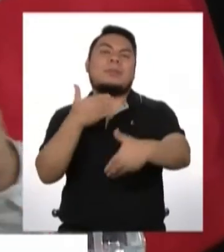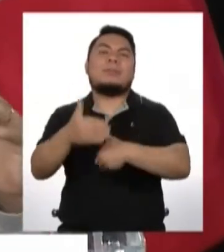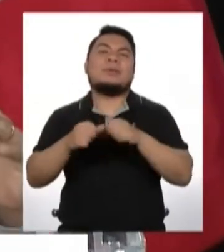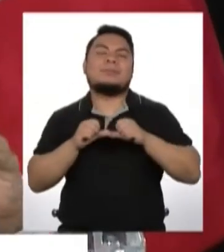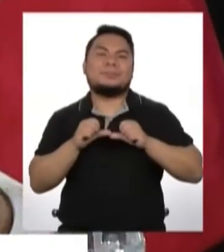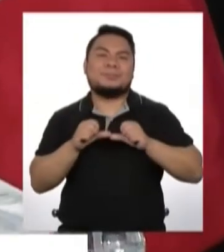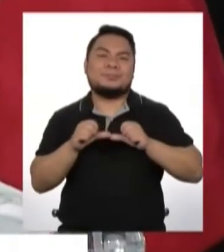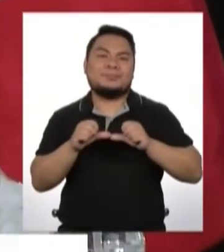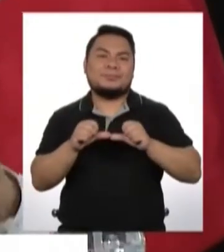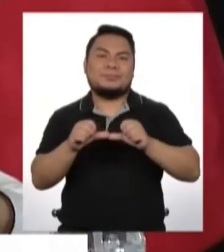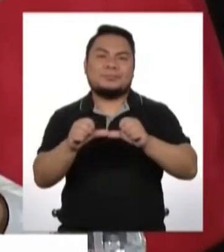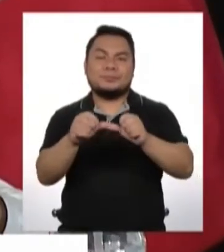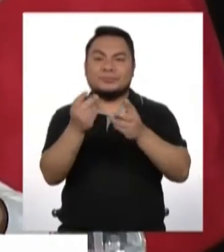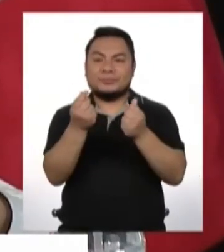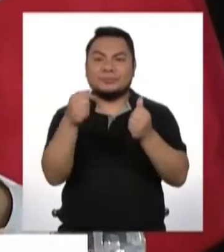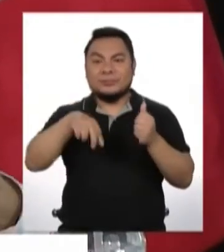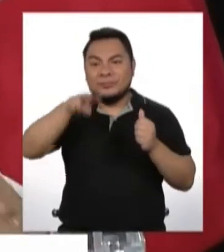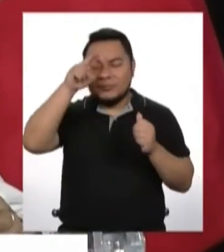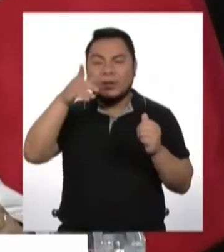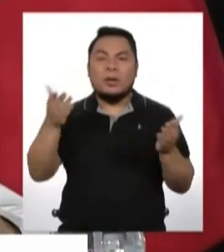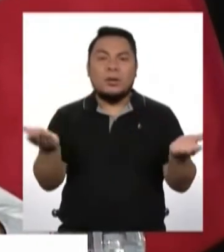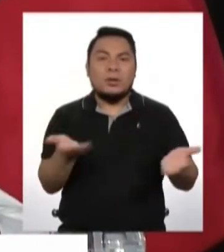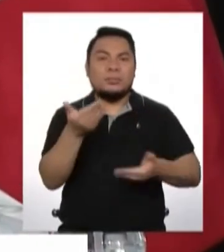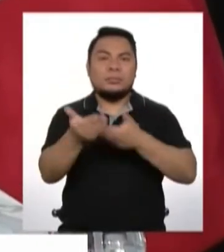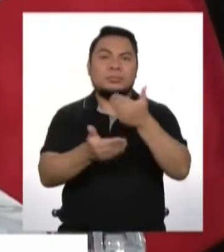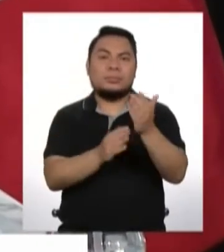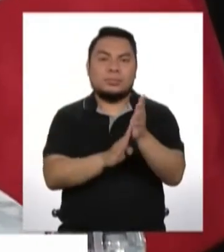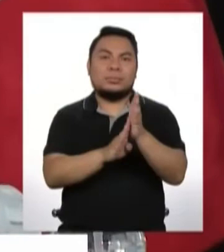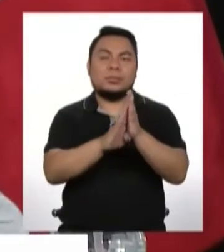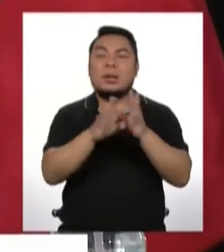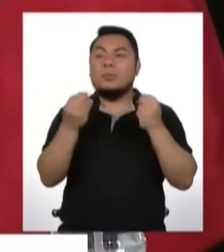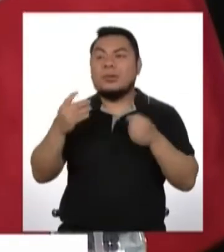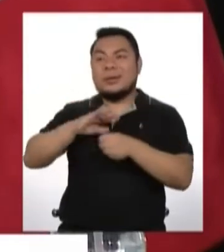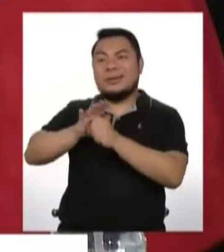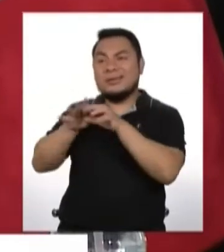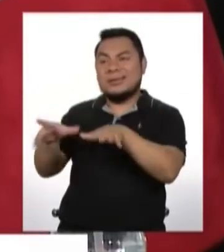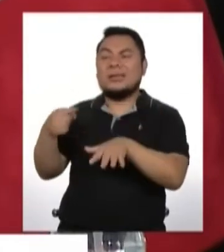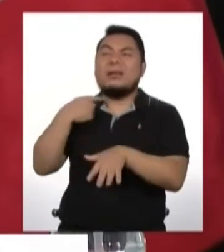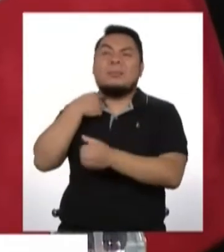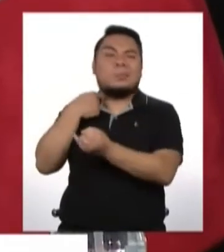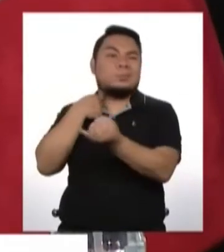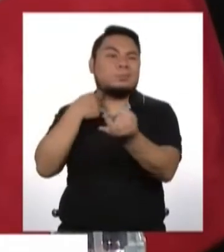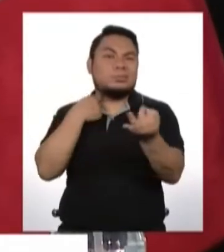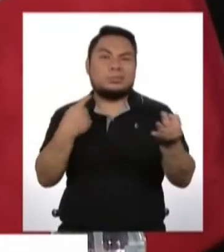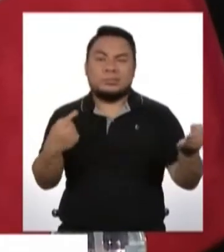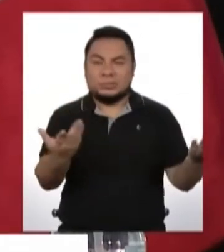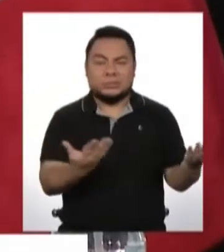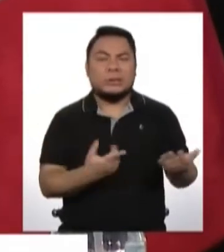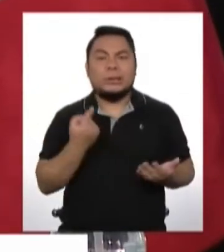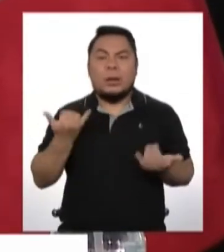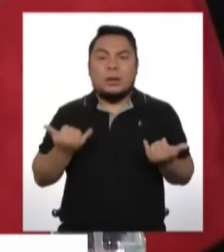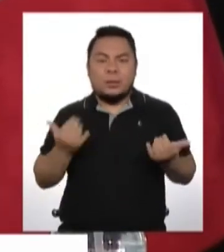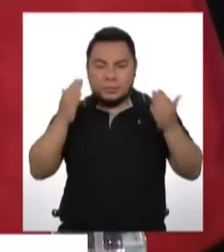para que los daños que genera esta enfermedad puedan ser atendidos de manera adecuada también en la